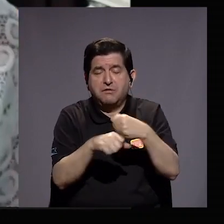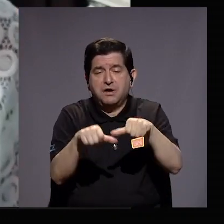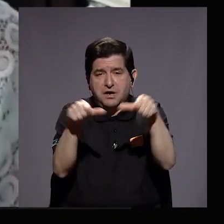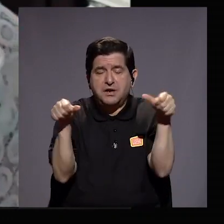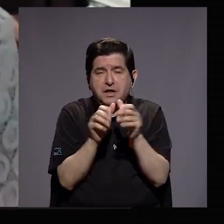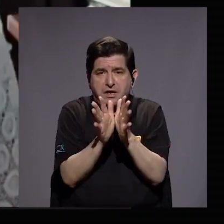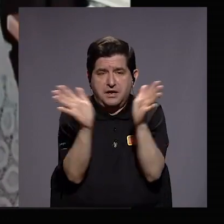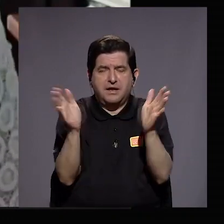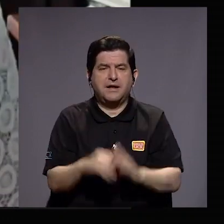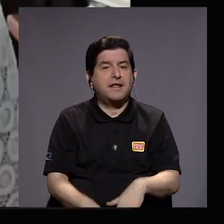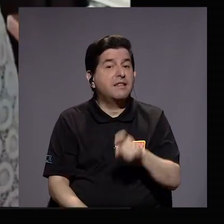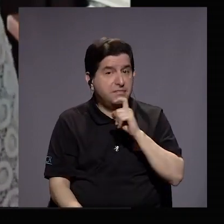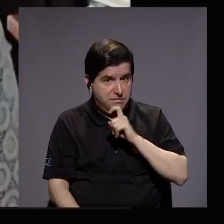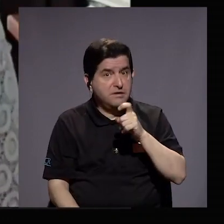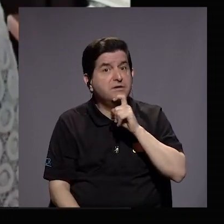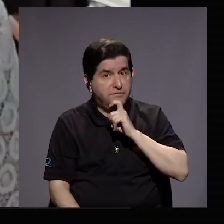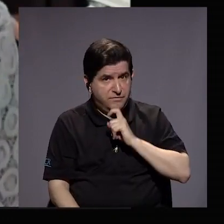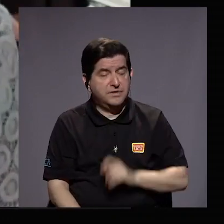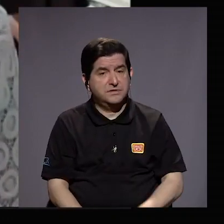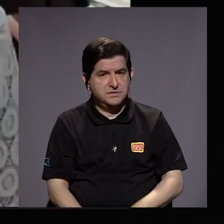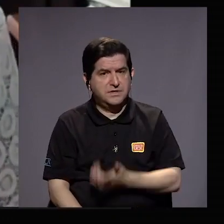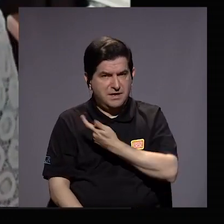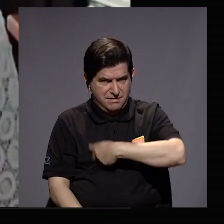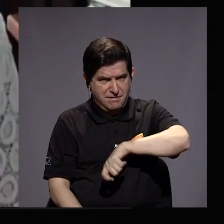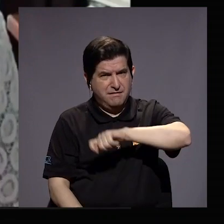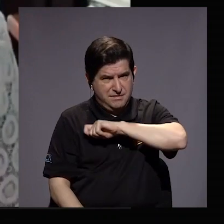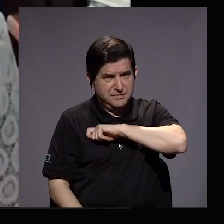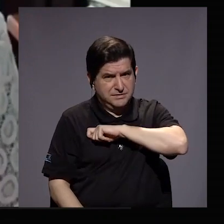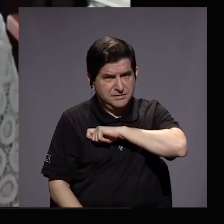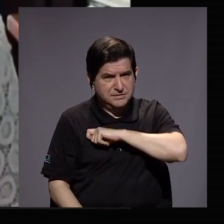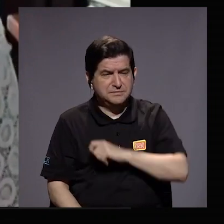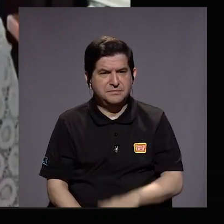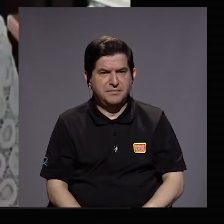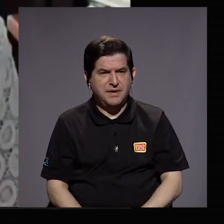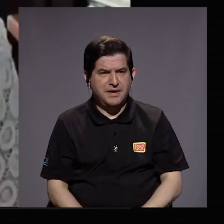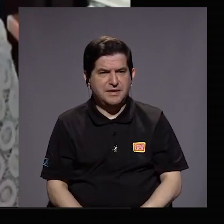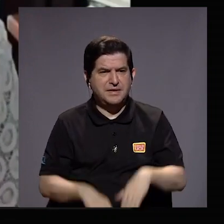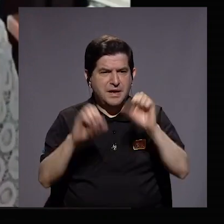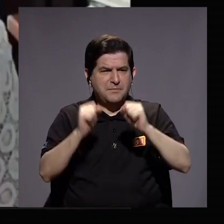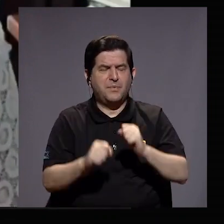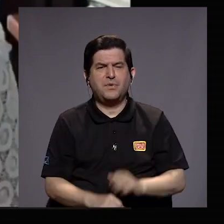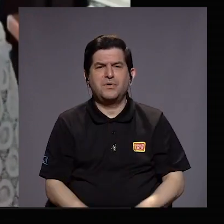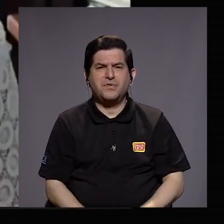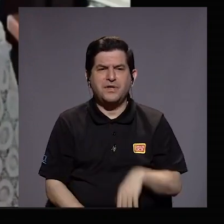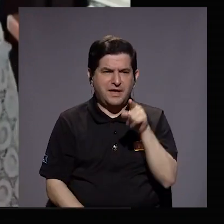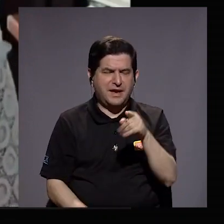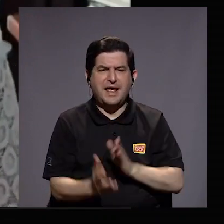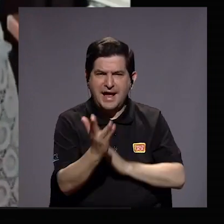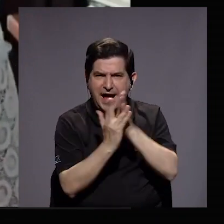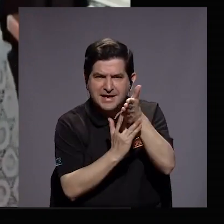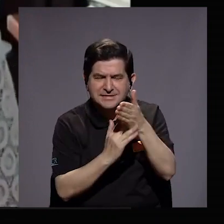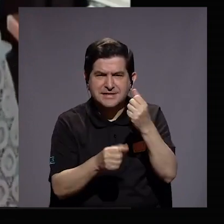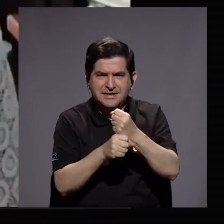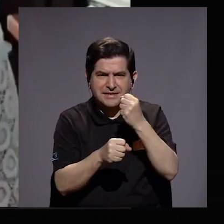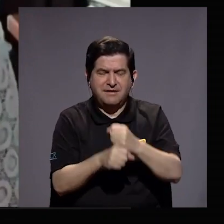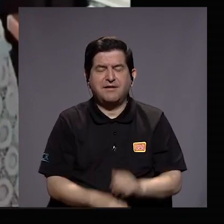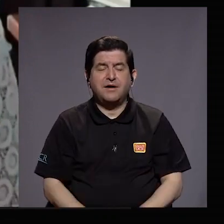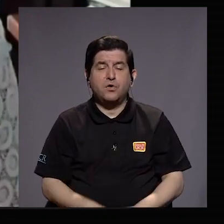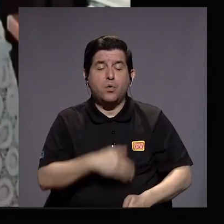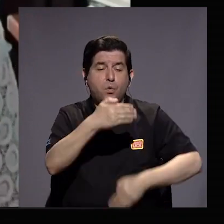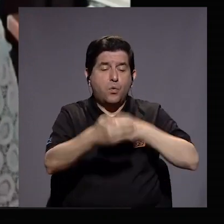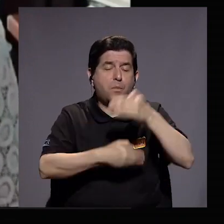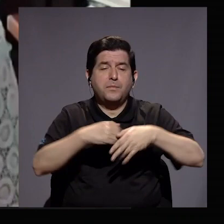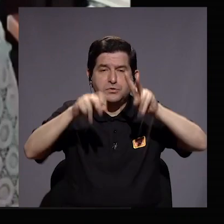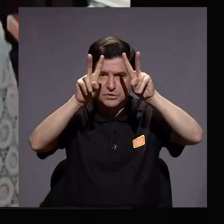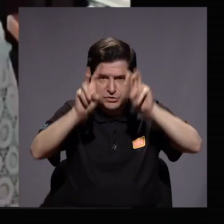aspiraban a un cargo. Era difícil ahí en España a llegar a los cargos porque